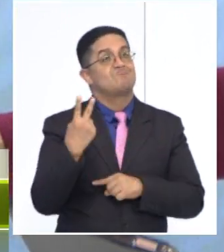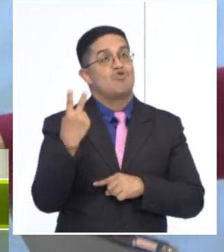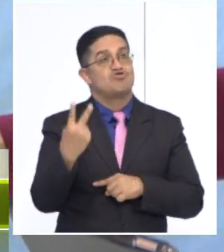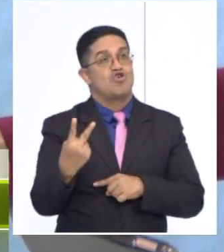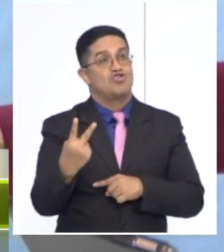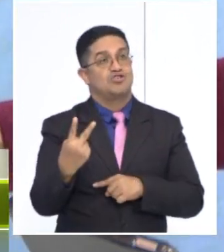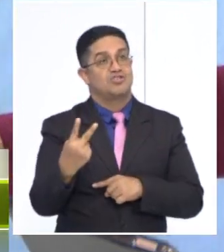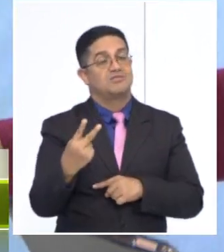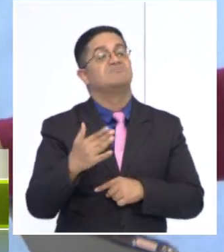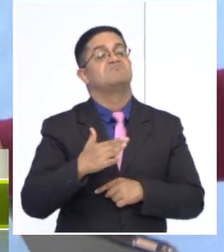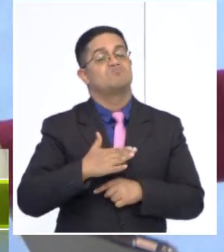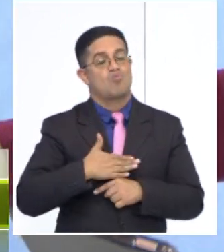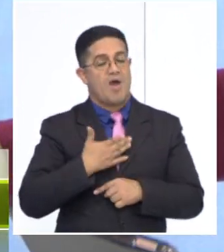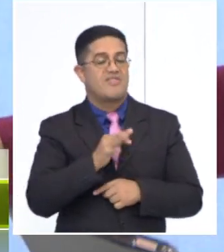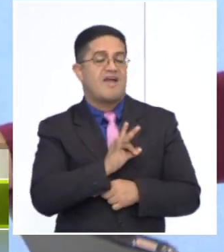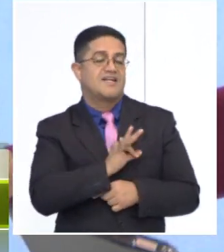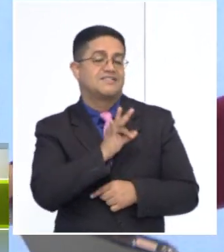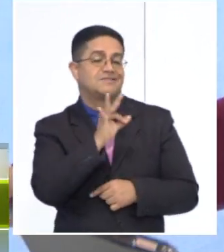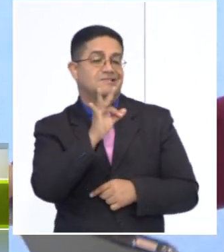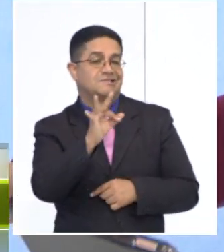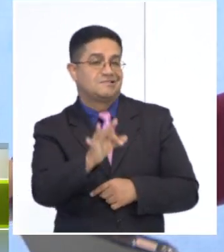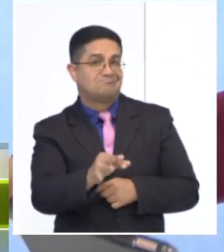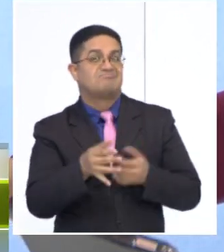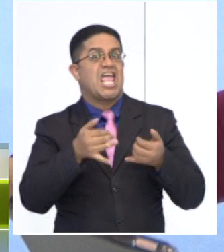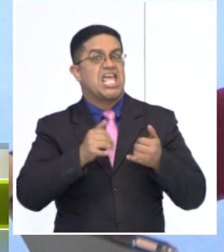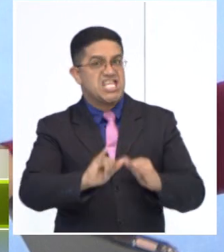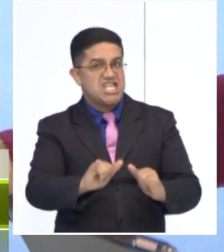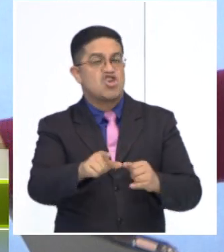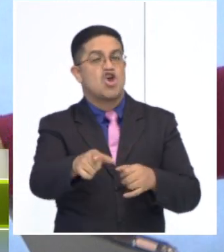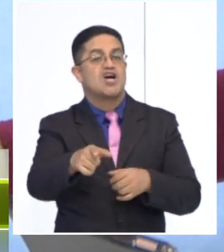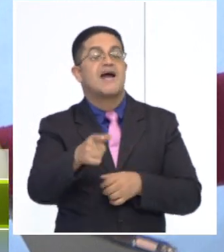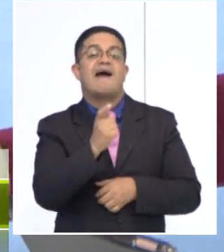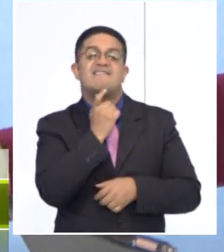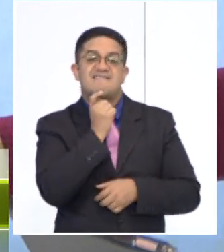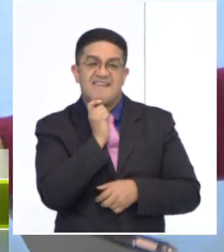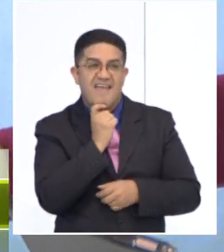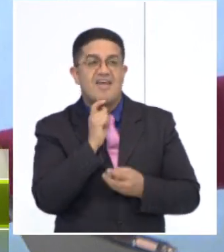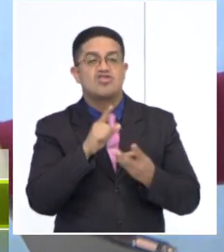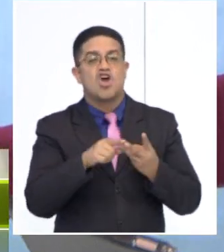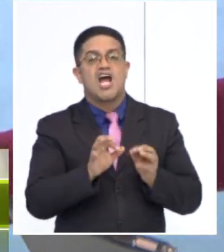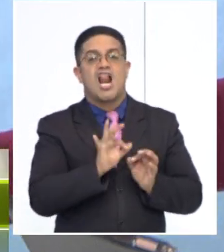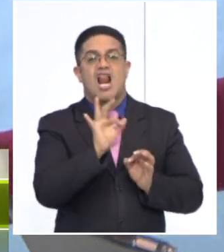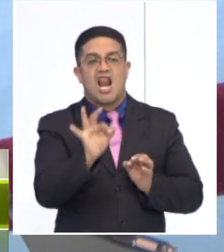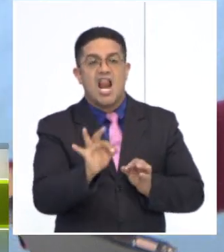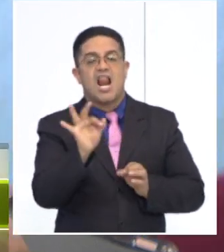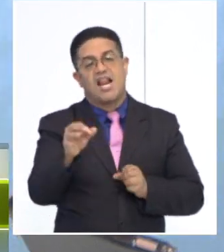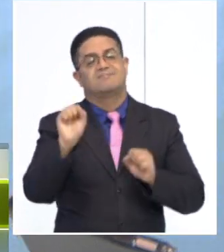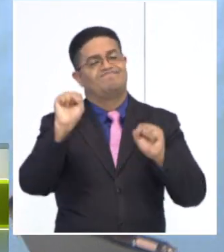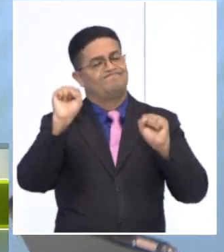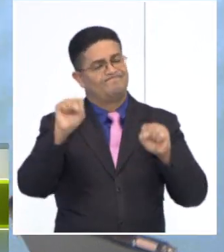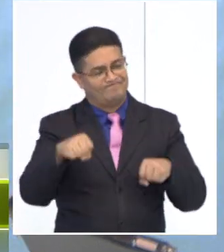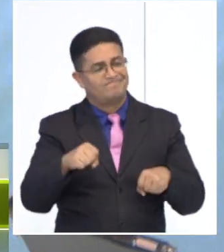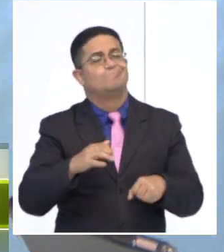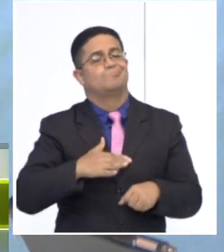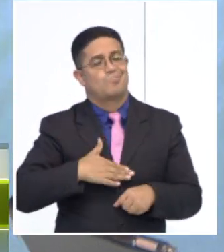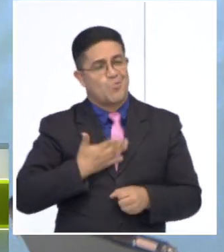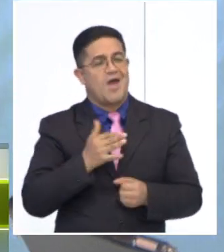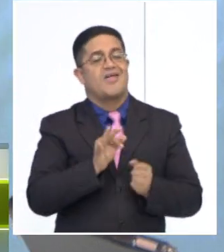condición que pues se puede heredar de generación en generación y pues básicamente sí, es una